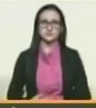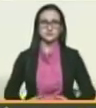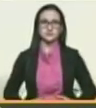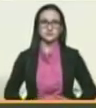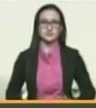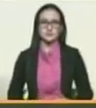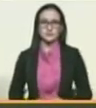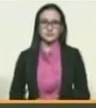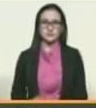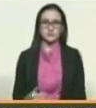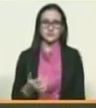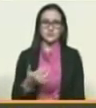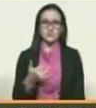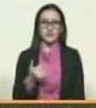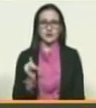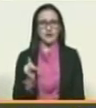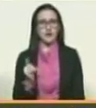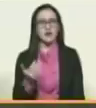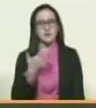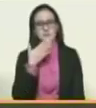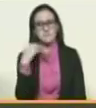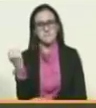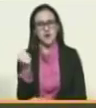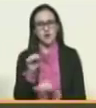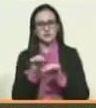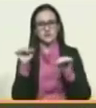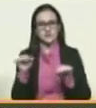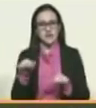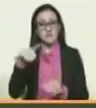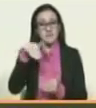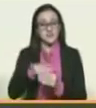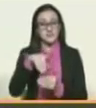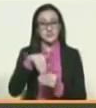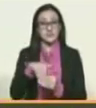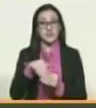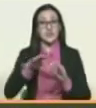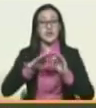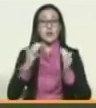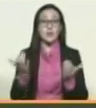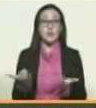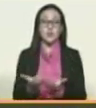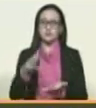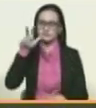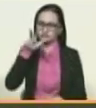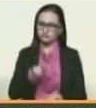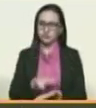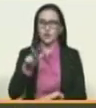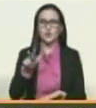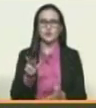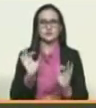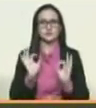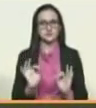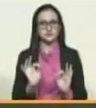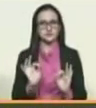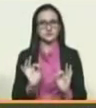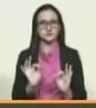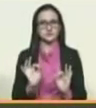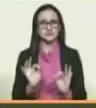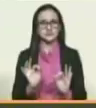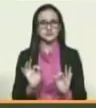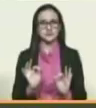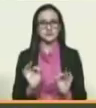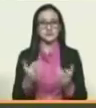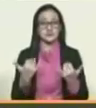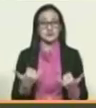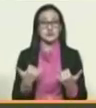mucha alegría, el mejor sistema electoral de este planeta, y así ha sido certificado técnicamente. Y en esta